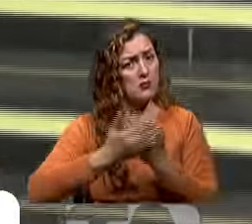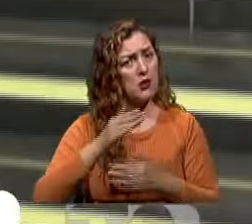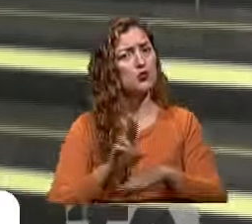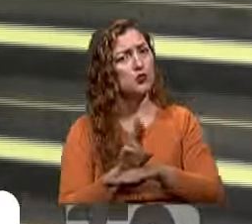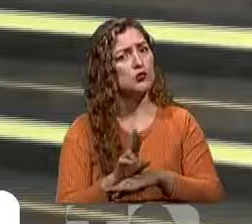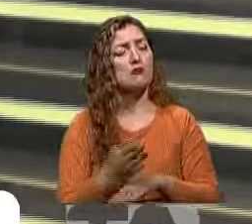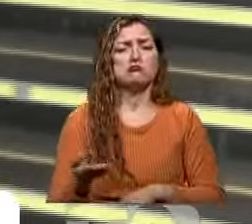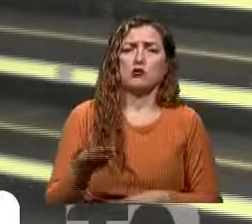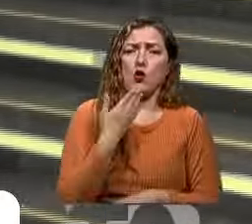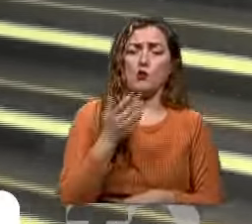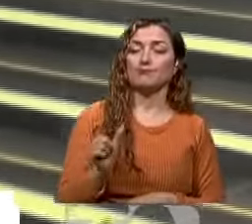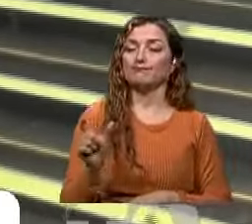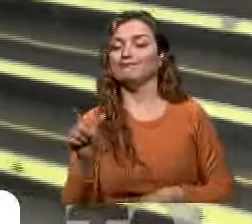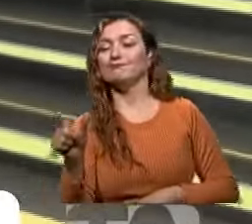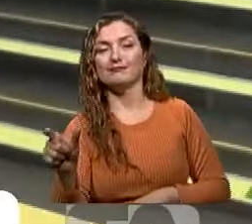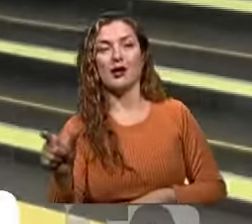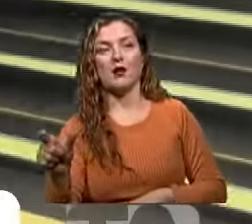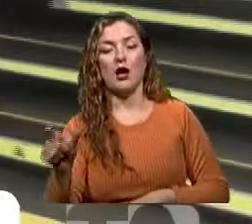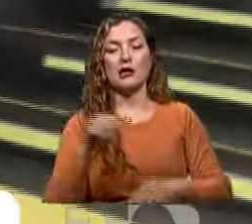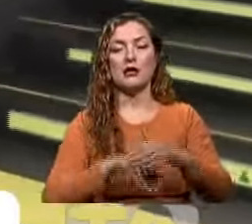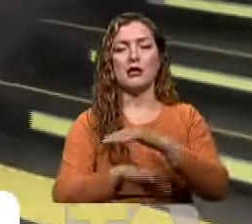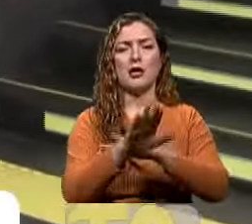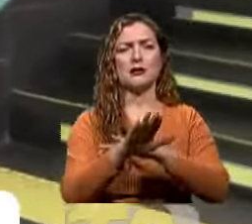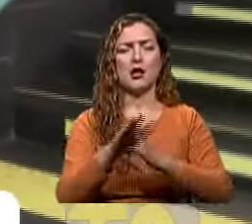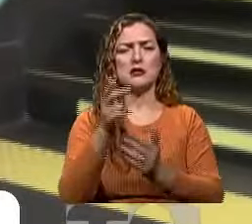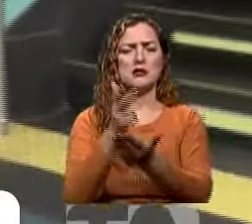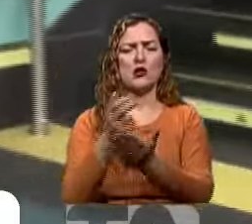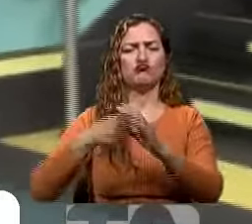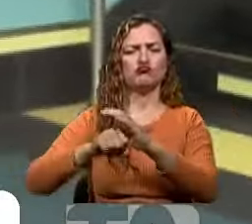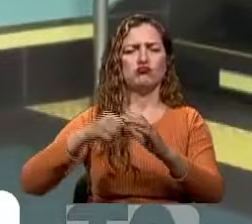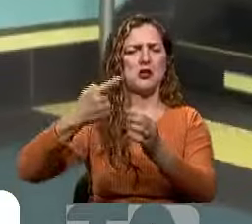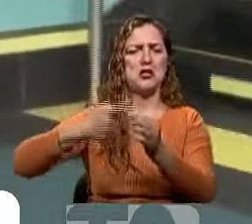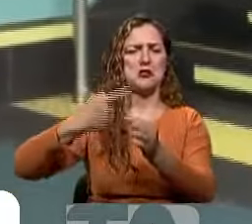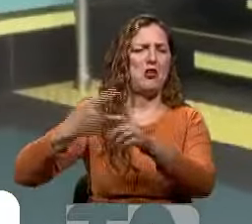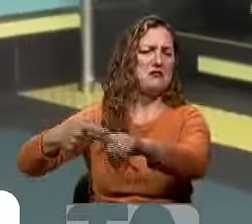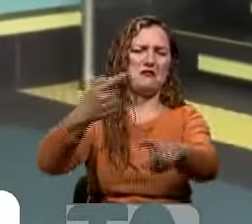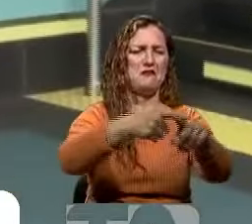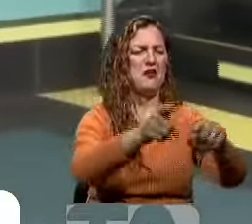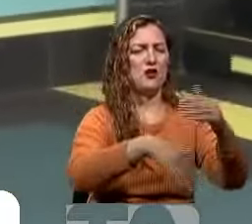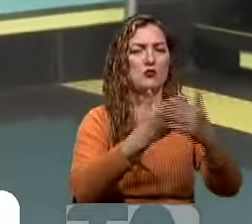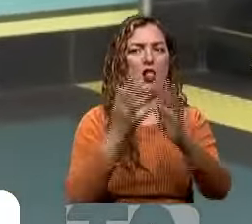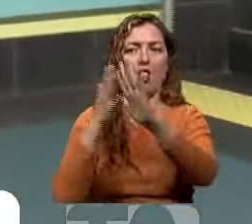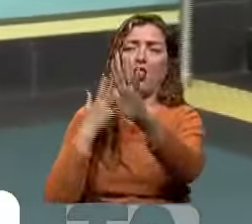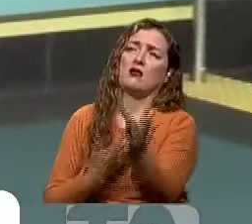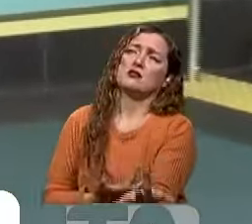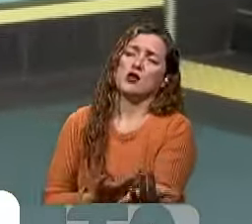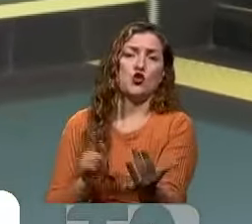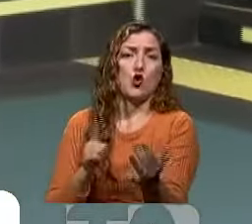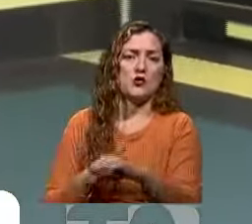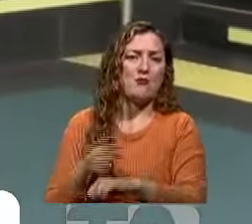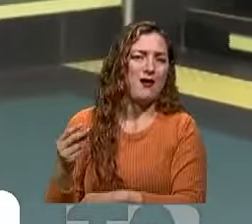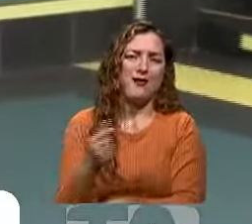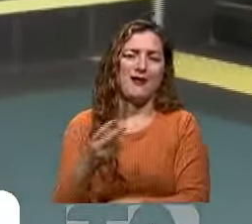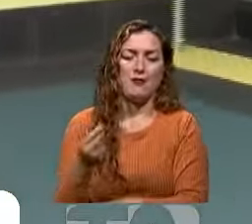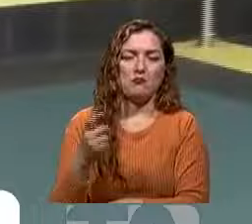usar? Únicamente con esta tarjeta ustedes ingresan en cualquiera de las estaciones del Metro de Quito, se evitan filas, ganan muchísimo tiempo y